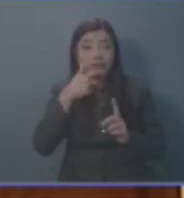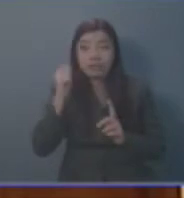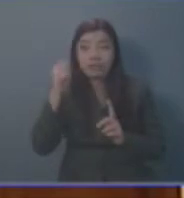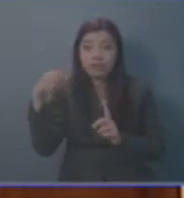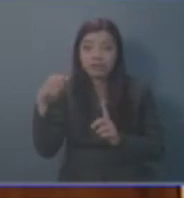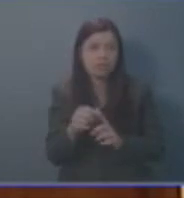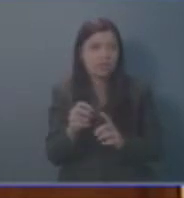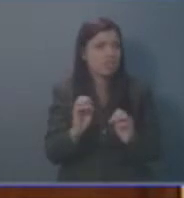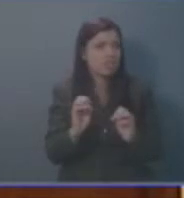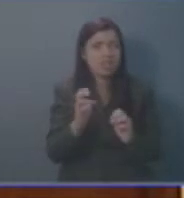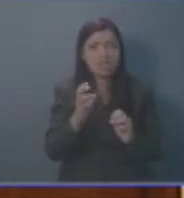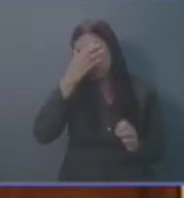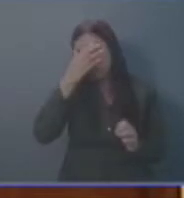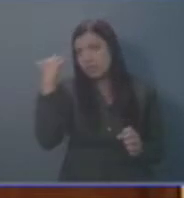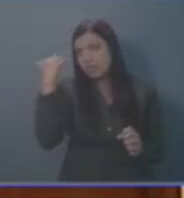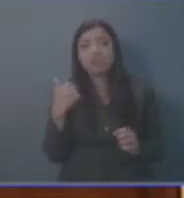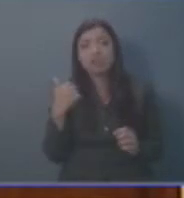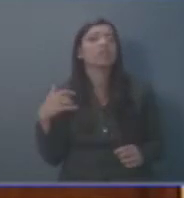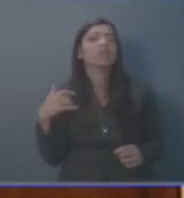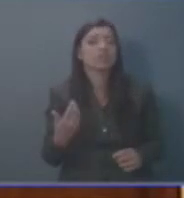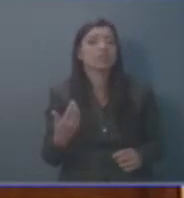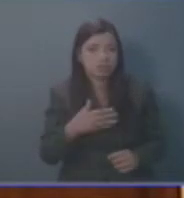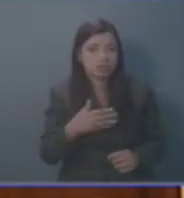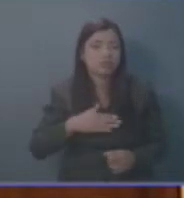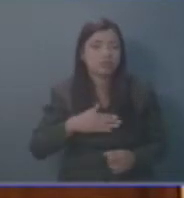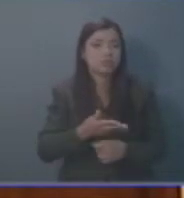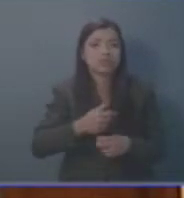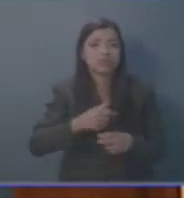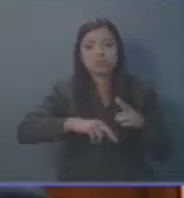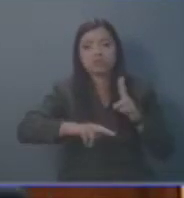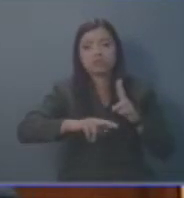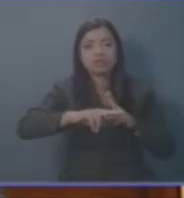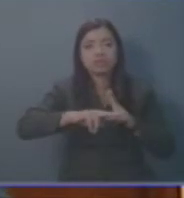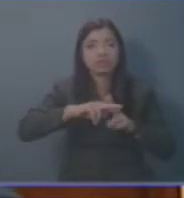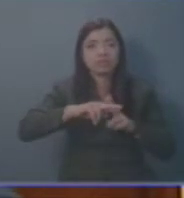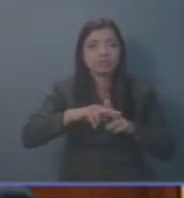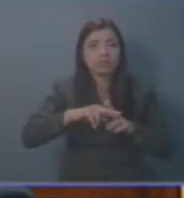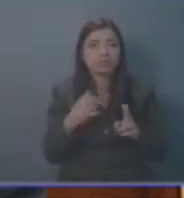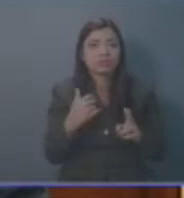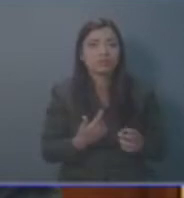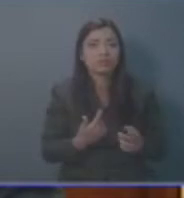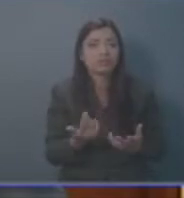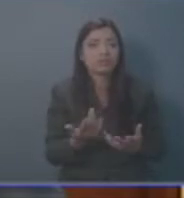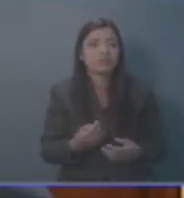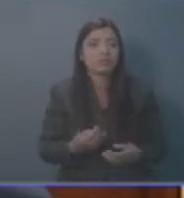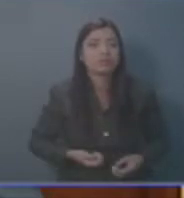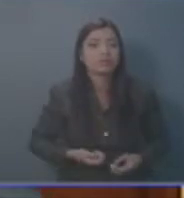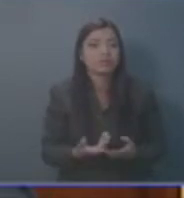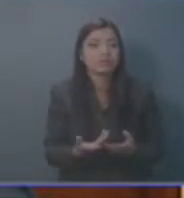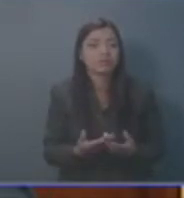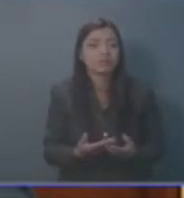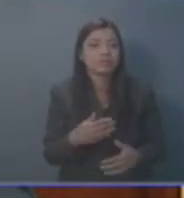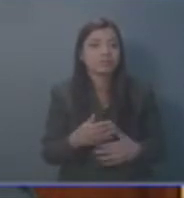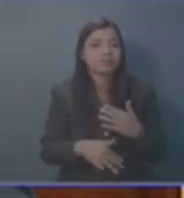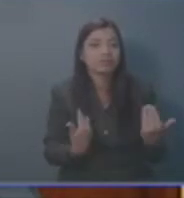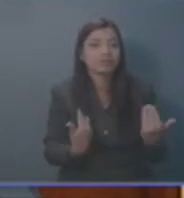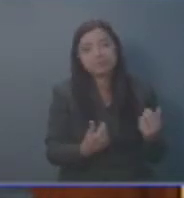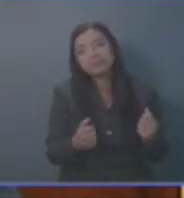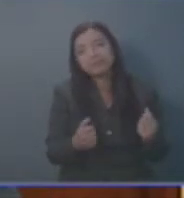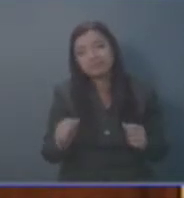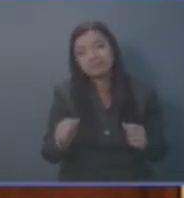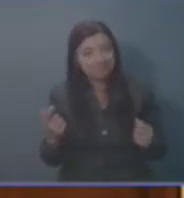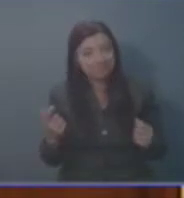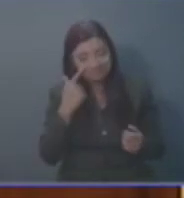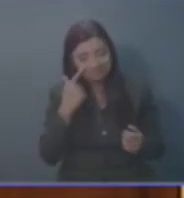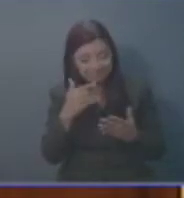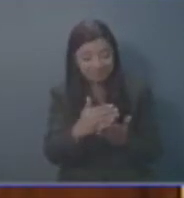Para nada. Nosotros como Alianza Republicana Nacionalista Arena tenemos puntos en los cuales no vamos a quitar el